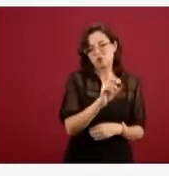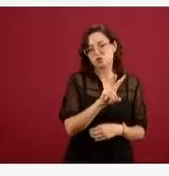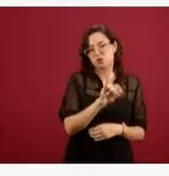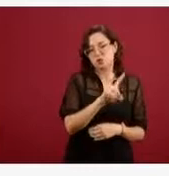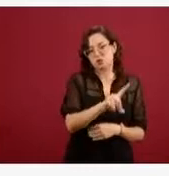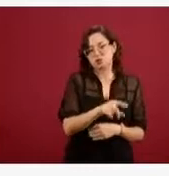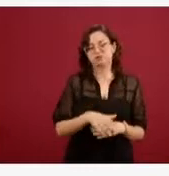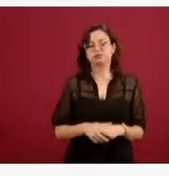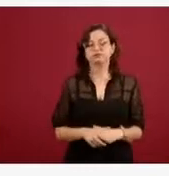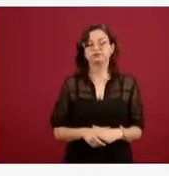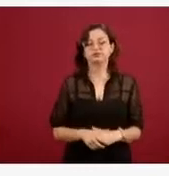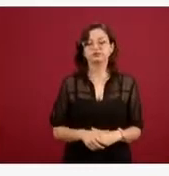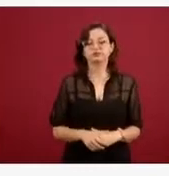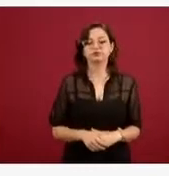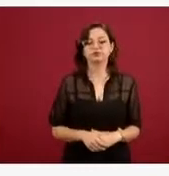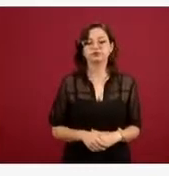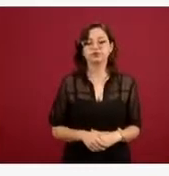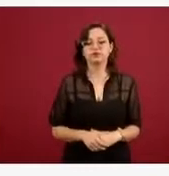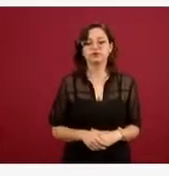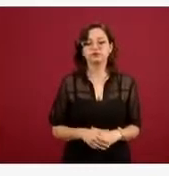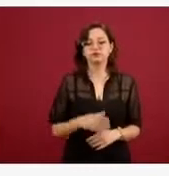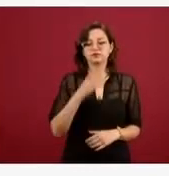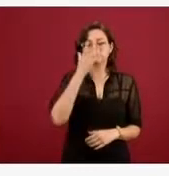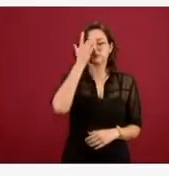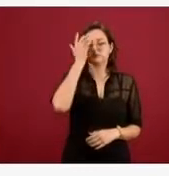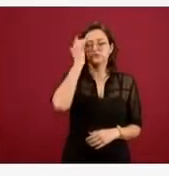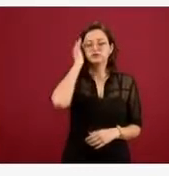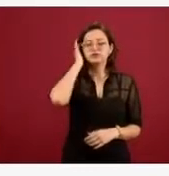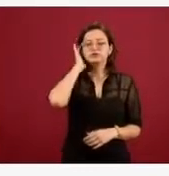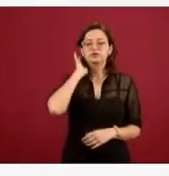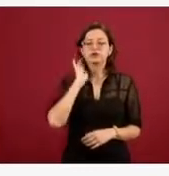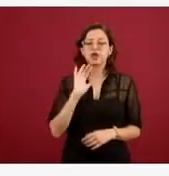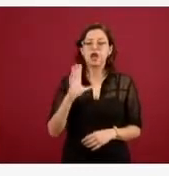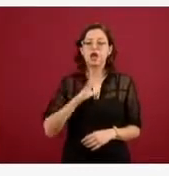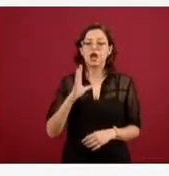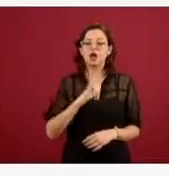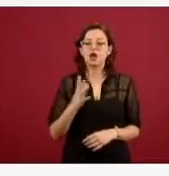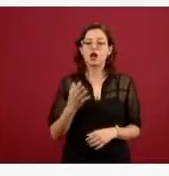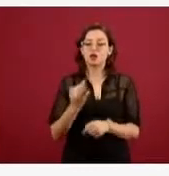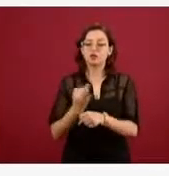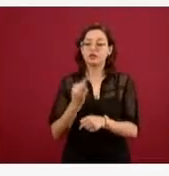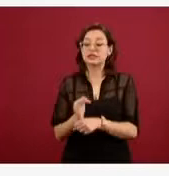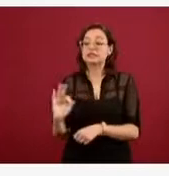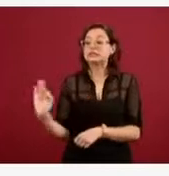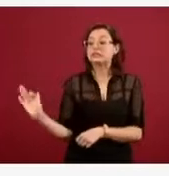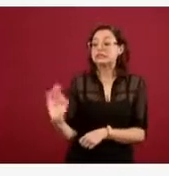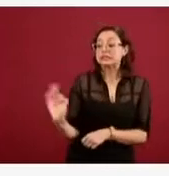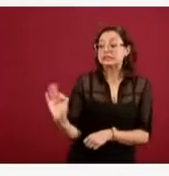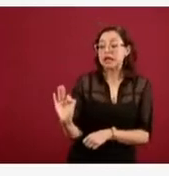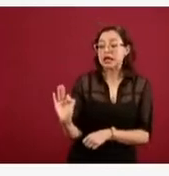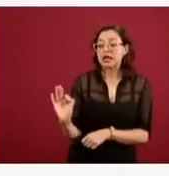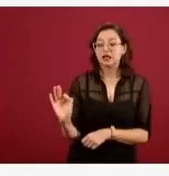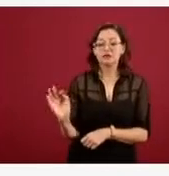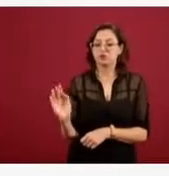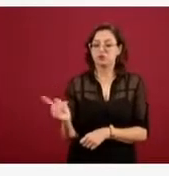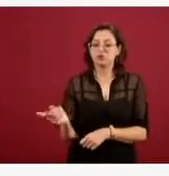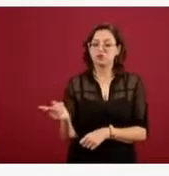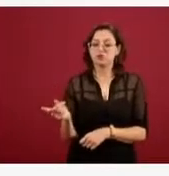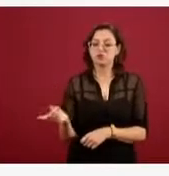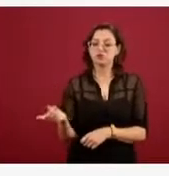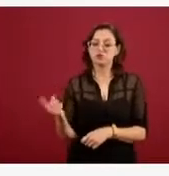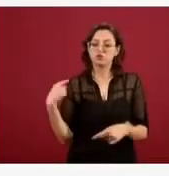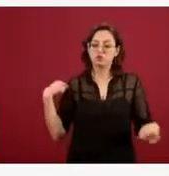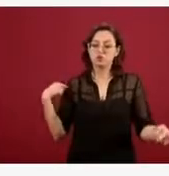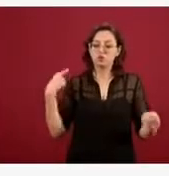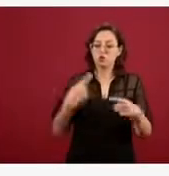defunciones confirmadas por COVID-19. Son 486 las que están confirmadas al